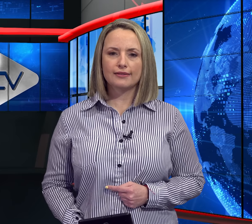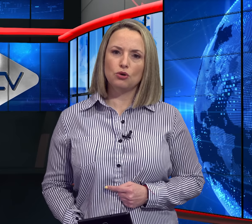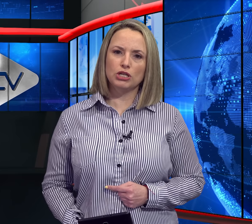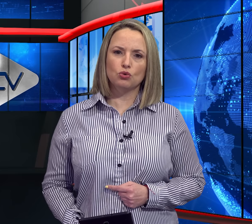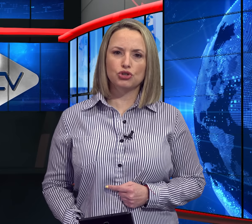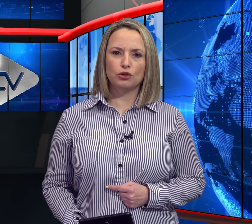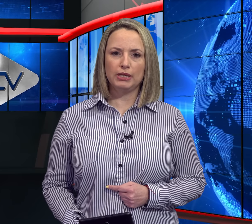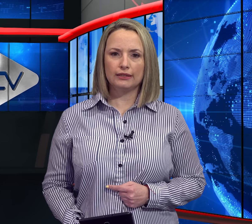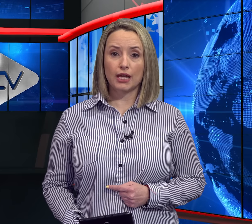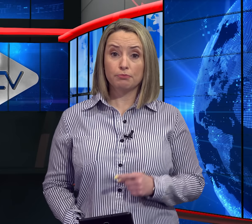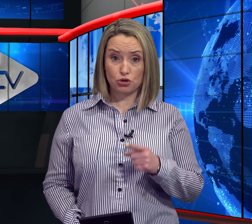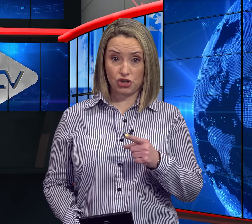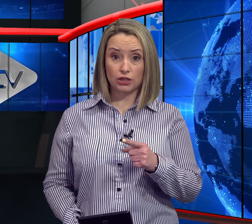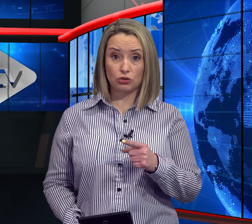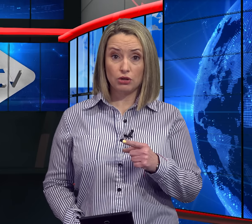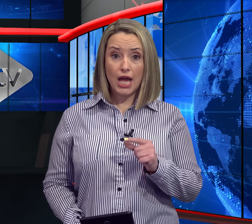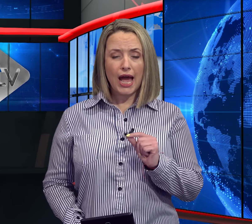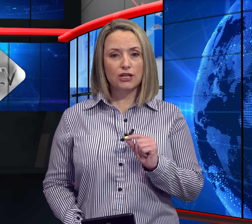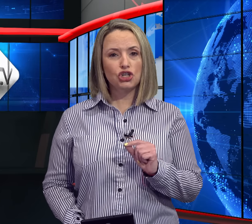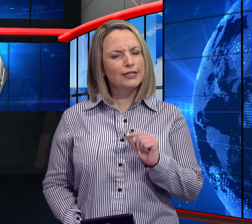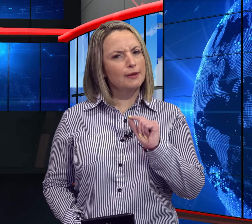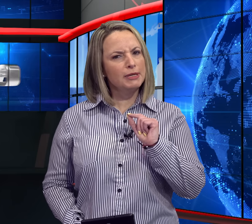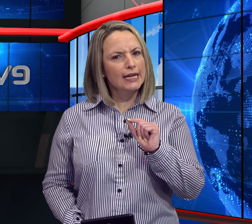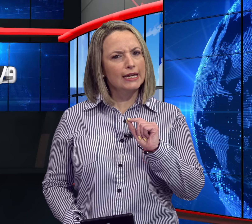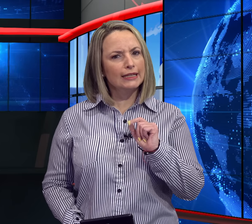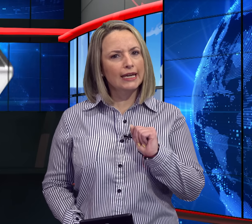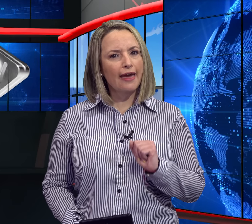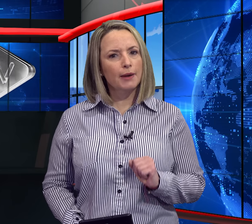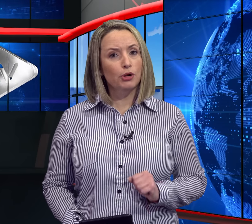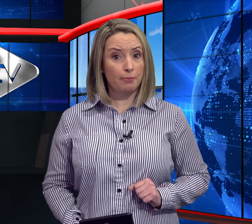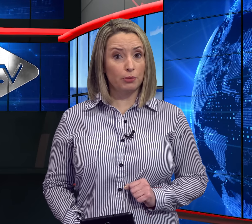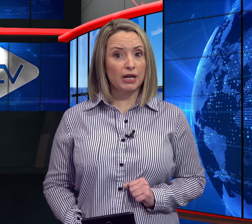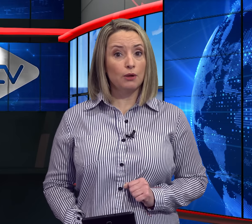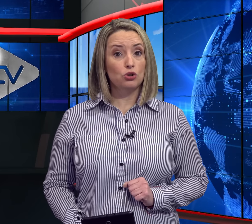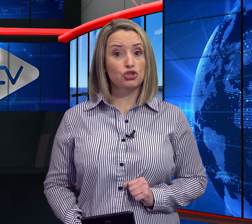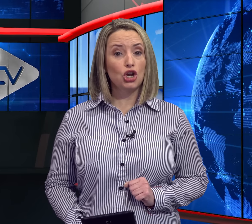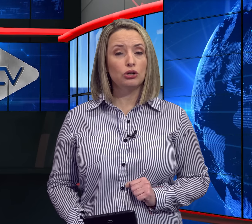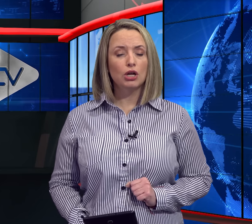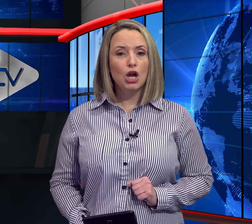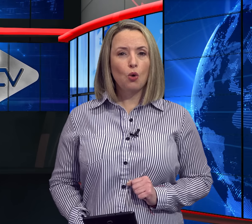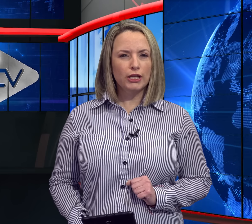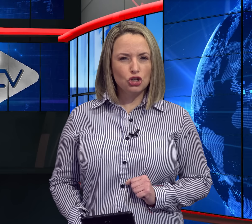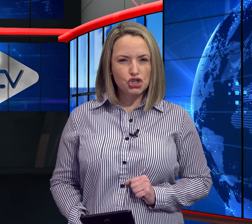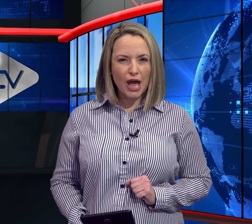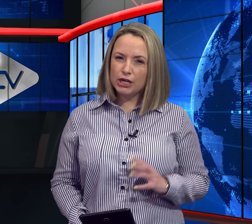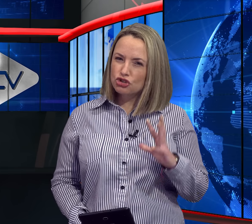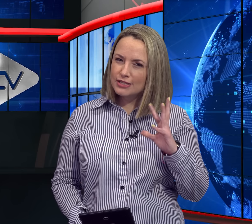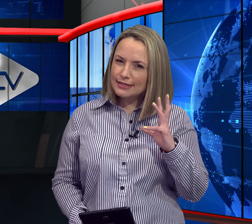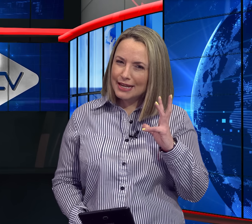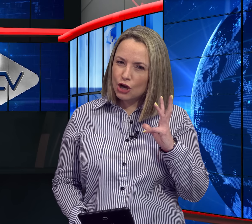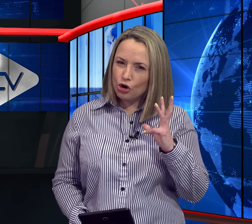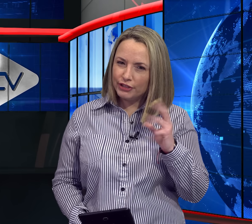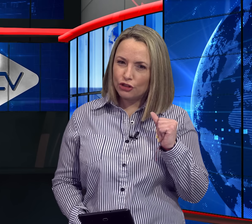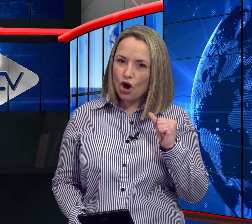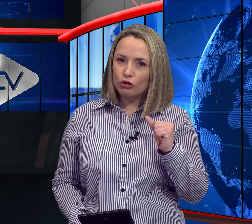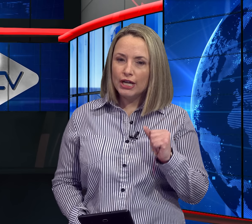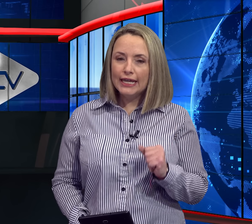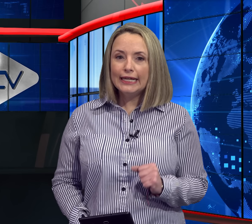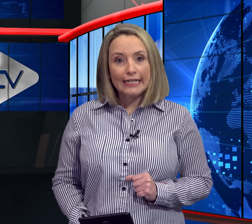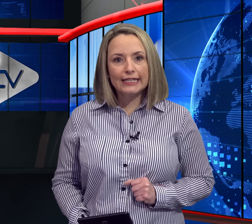a hacer una incursión militar, por cierto. Acciones bien criticadas por la propia revolución, cuando Chávez, no sé si se les